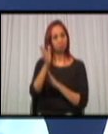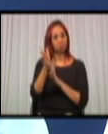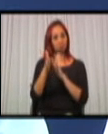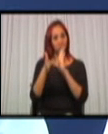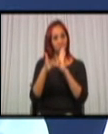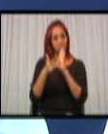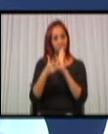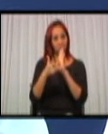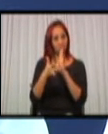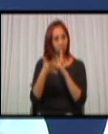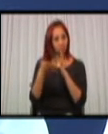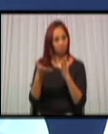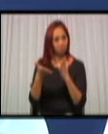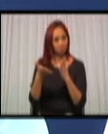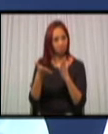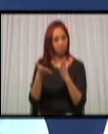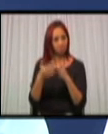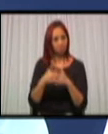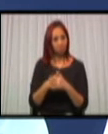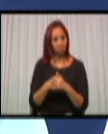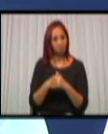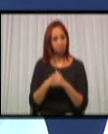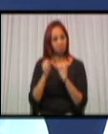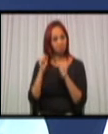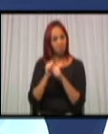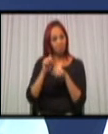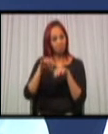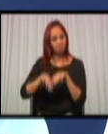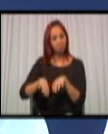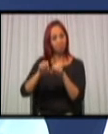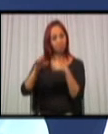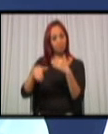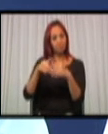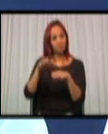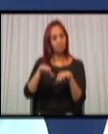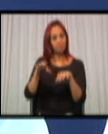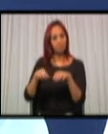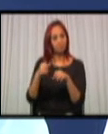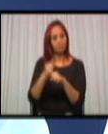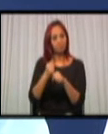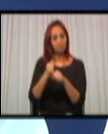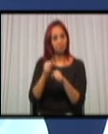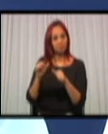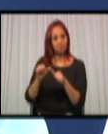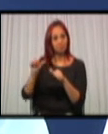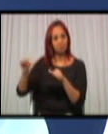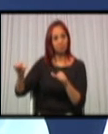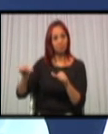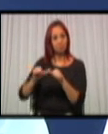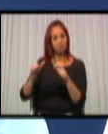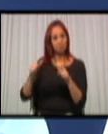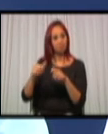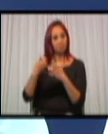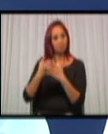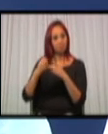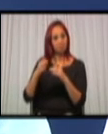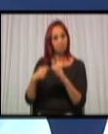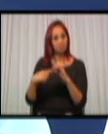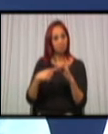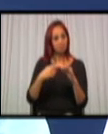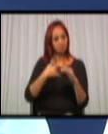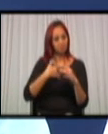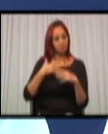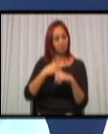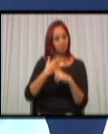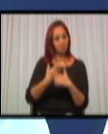y que puedan colocarse en todas aquellas bolsas de empleo. Aparte de esta zona económica especial, estamos